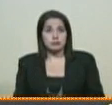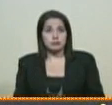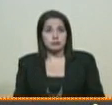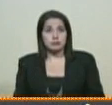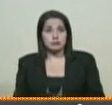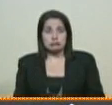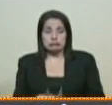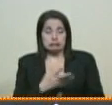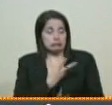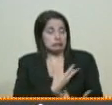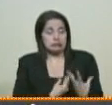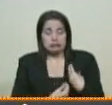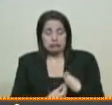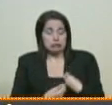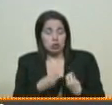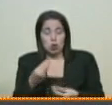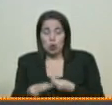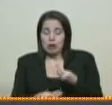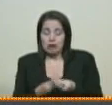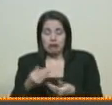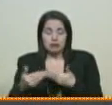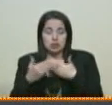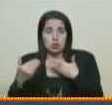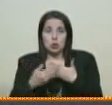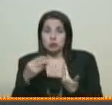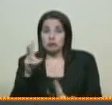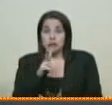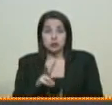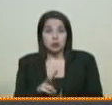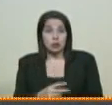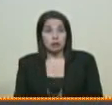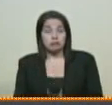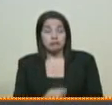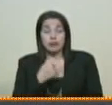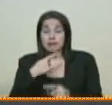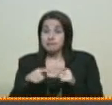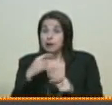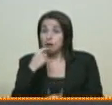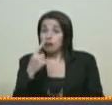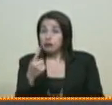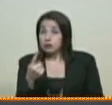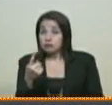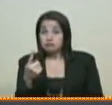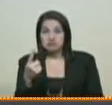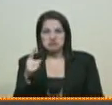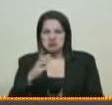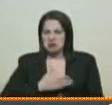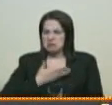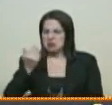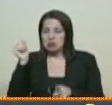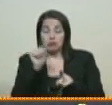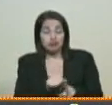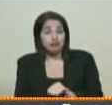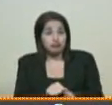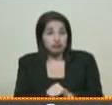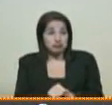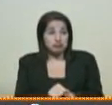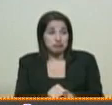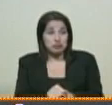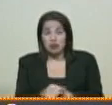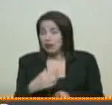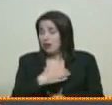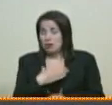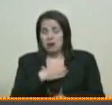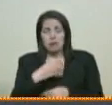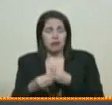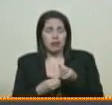Es indignante lo que hacen contra Venezuela. Pero les digo, no han podido con todo lo que han hecho y no van a poder